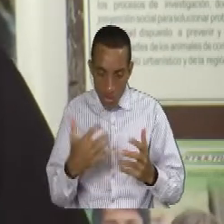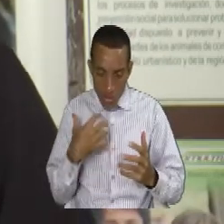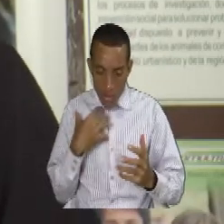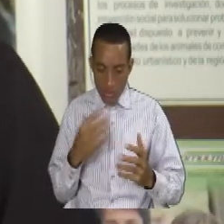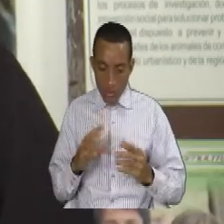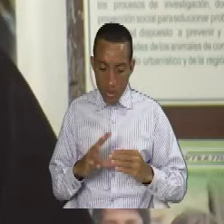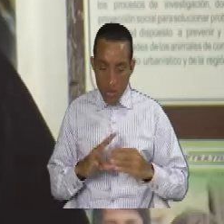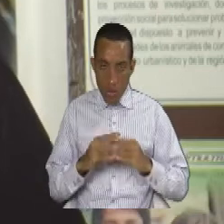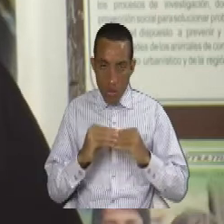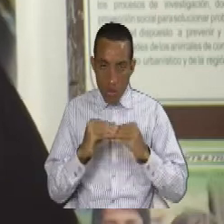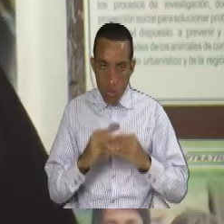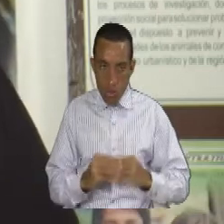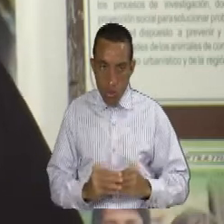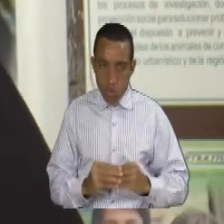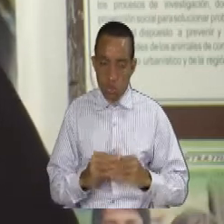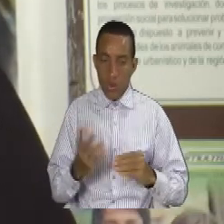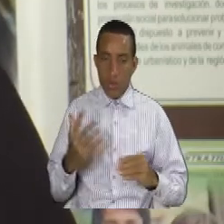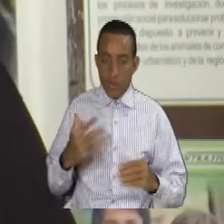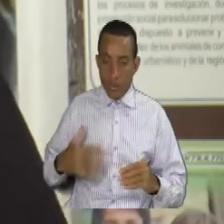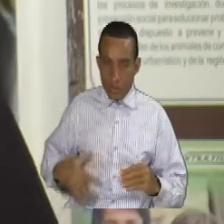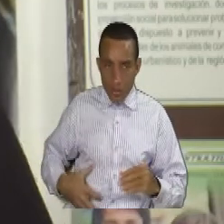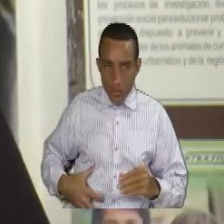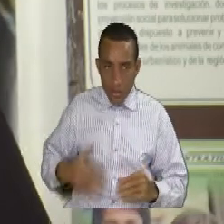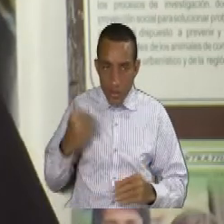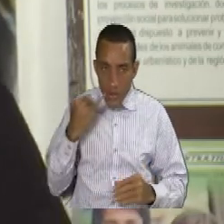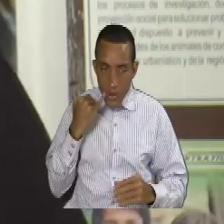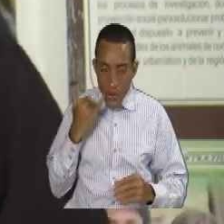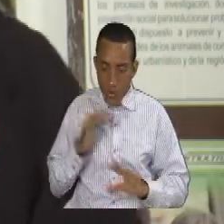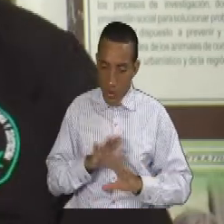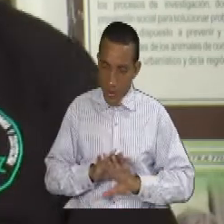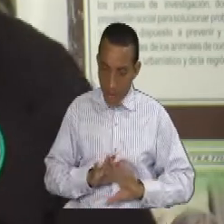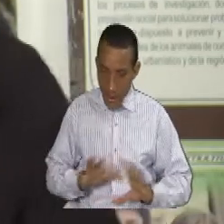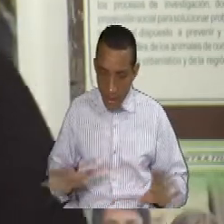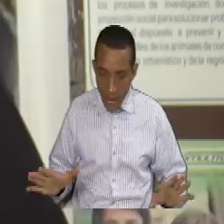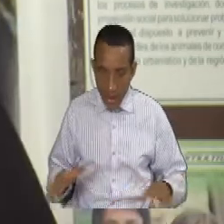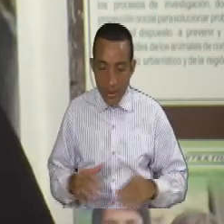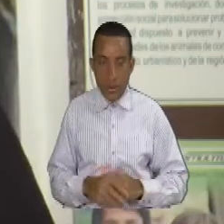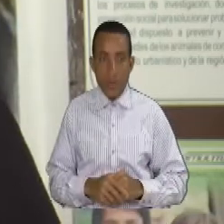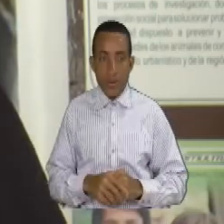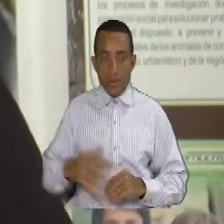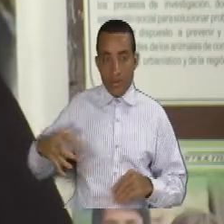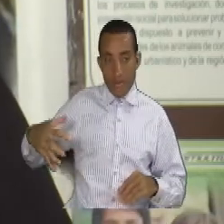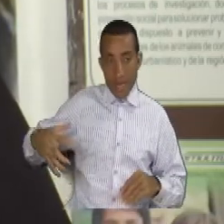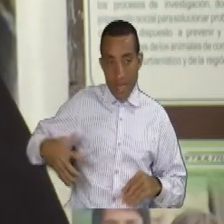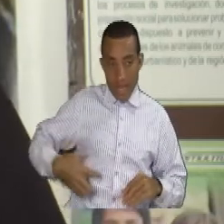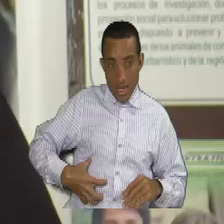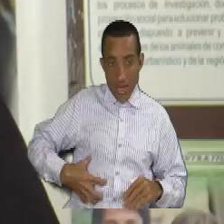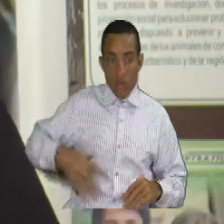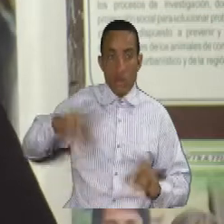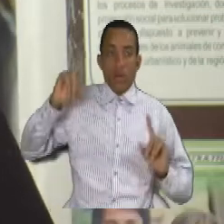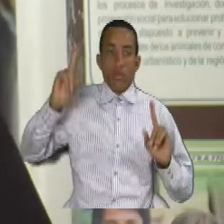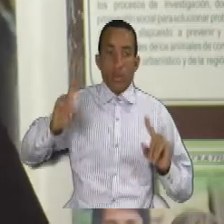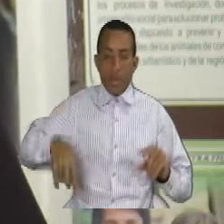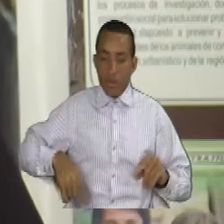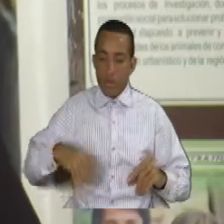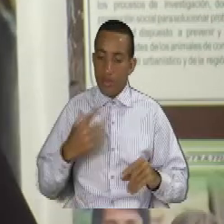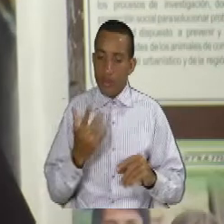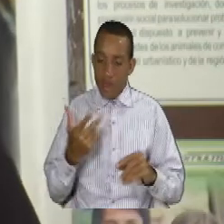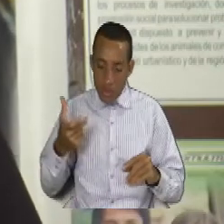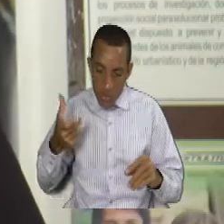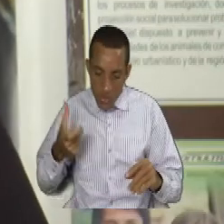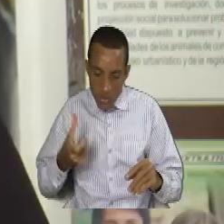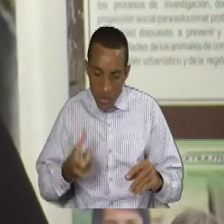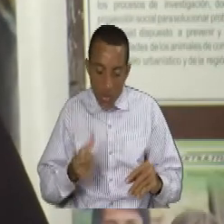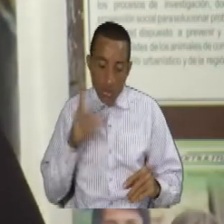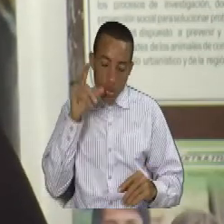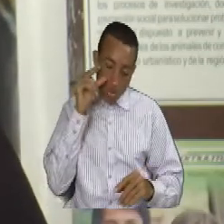como el hígado y el riñón, que son los que se encargan de hacer el metabolismo de todo lo que es la parte de la anestesia y los fármacos